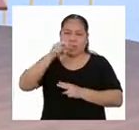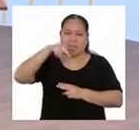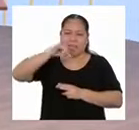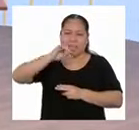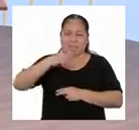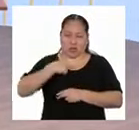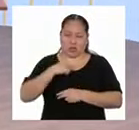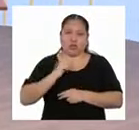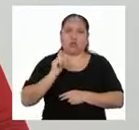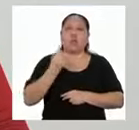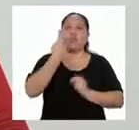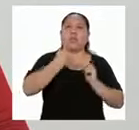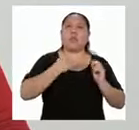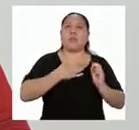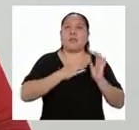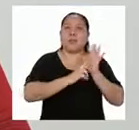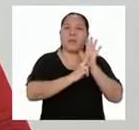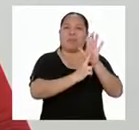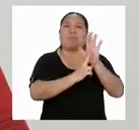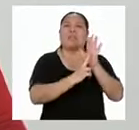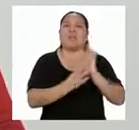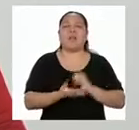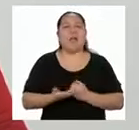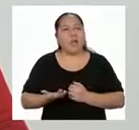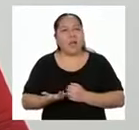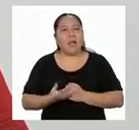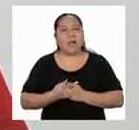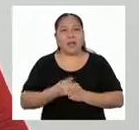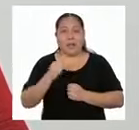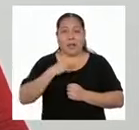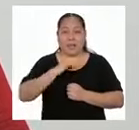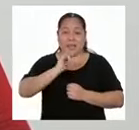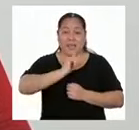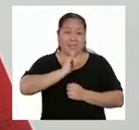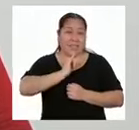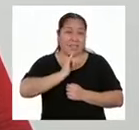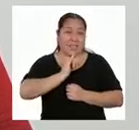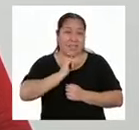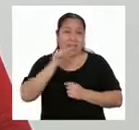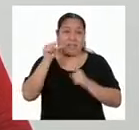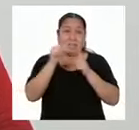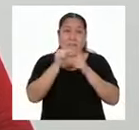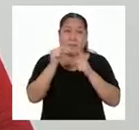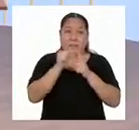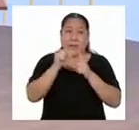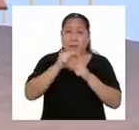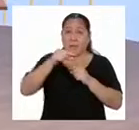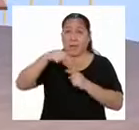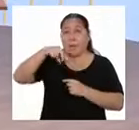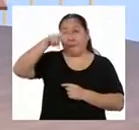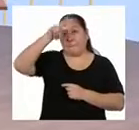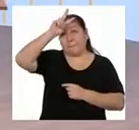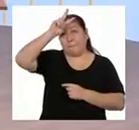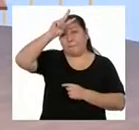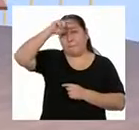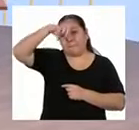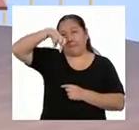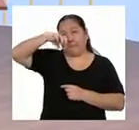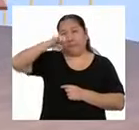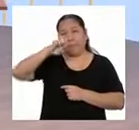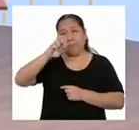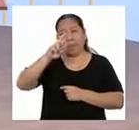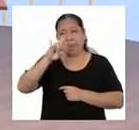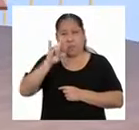hace única y me representa. Entonces, ¿nuestra identidad es la palabra Perú? No solamente.